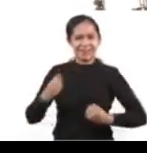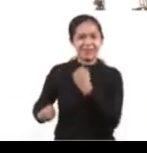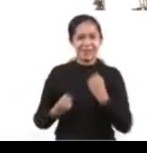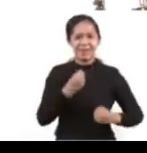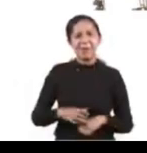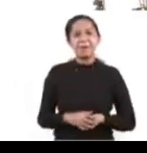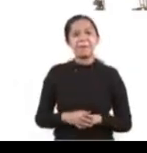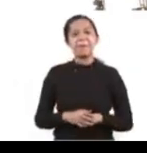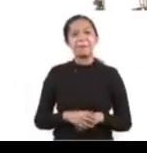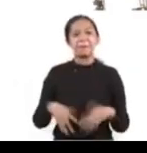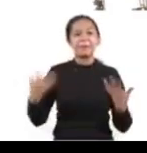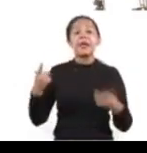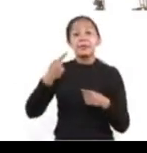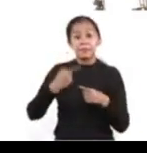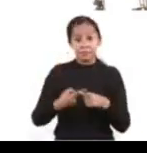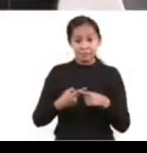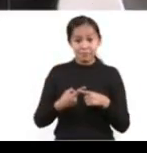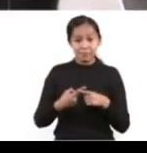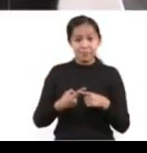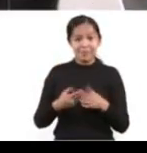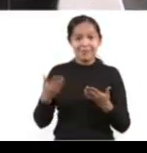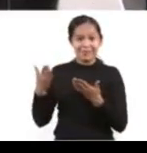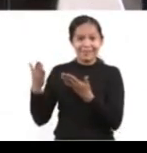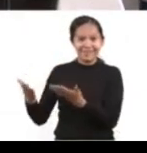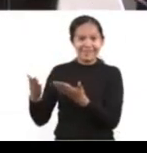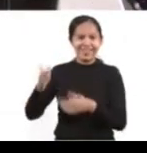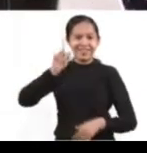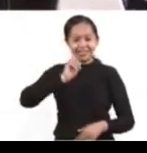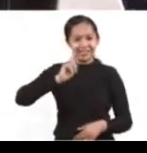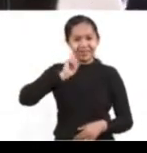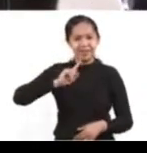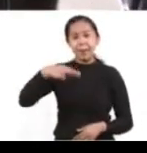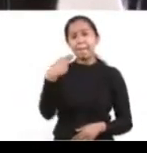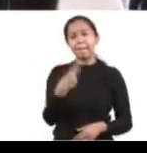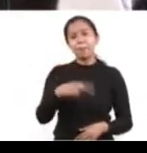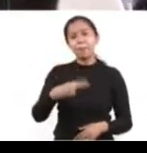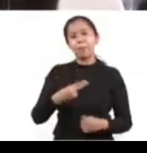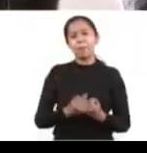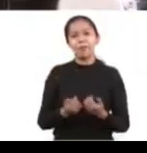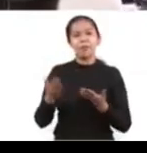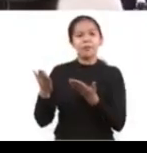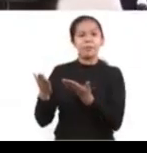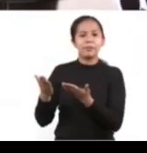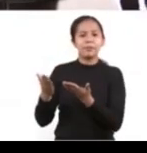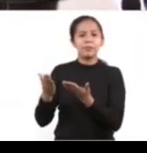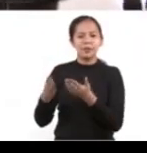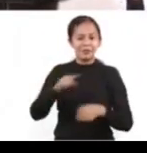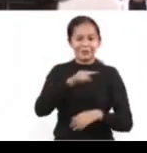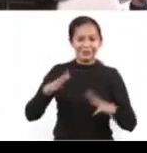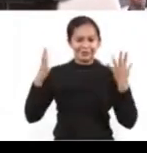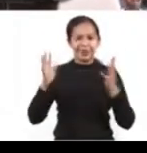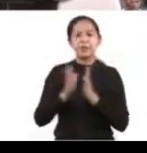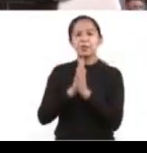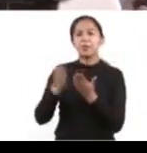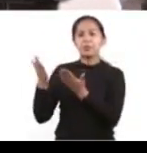del Consejo Mundial de Boxeo en la división de peso Super Gallo. Recibamos también con el aplauso de ustedes